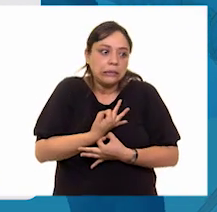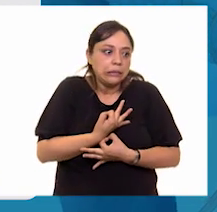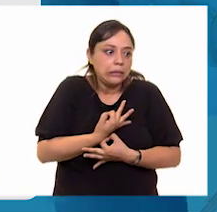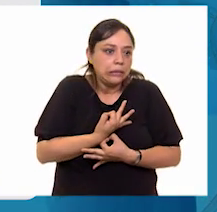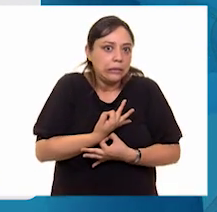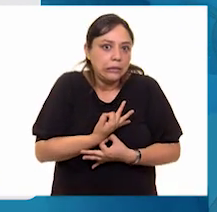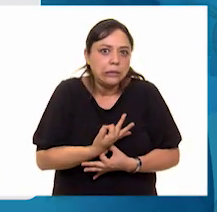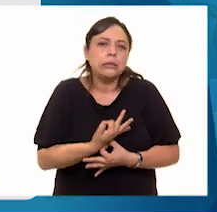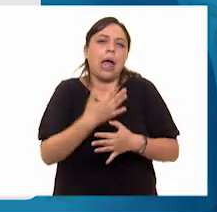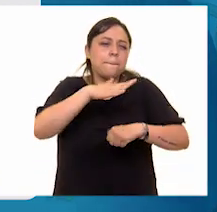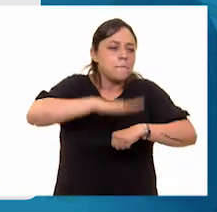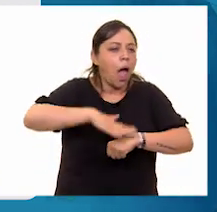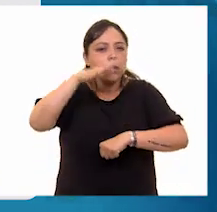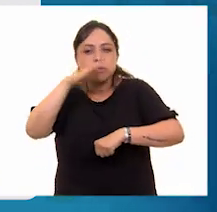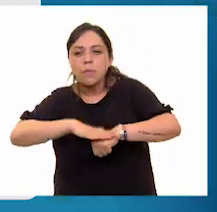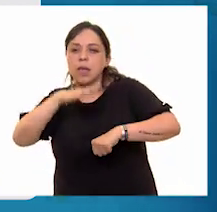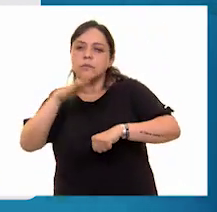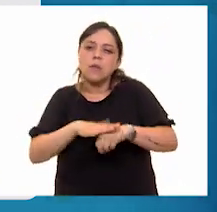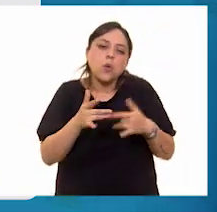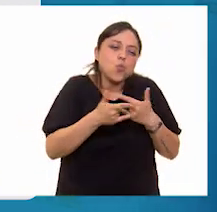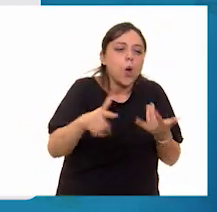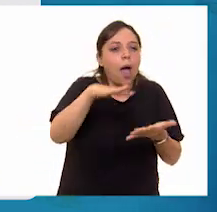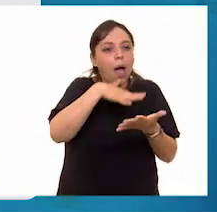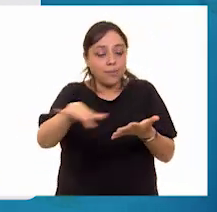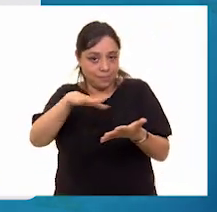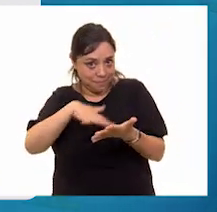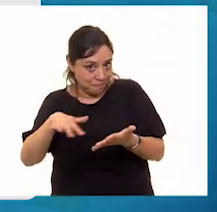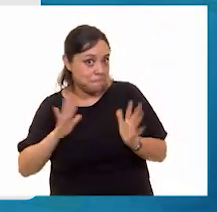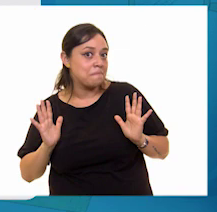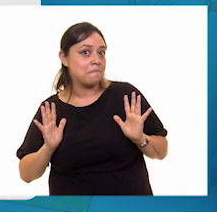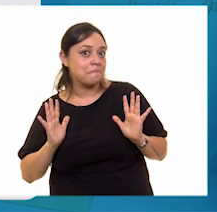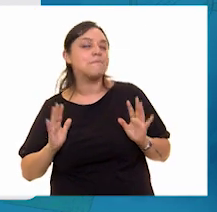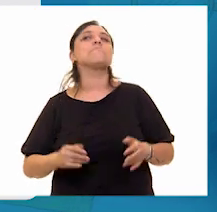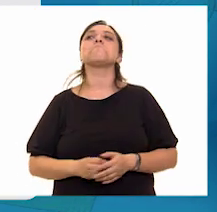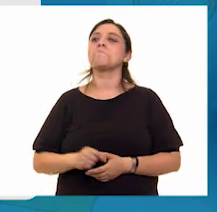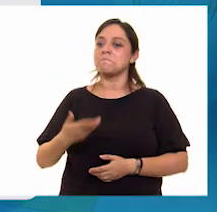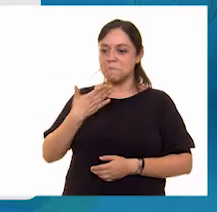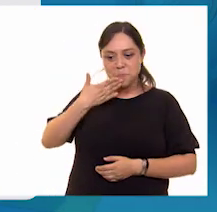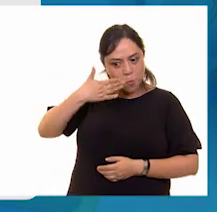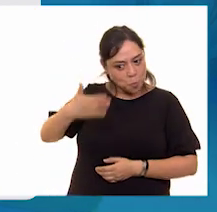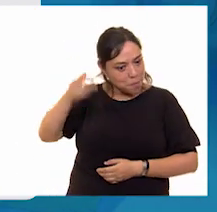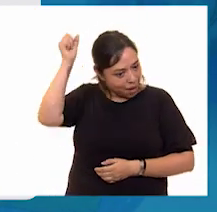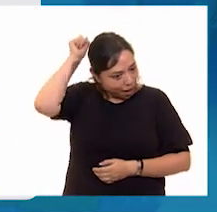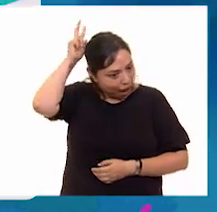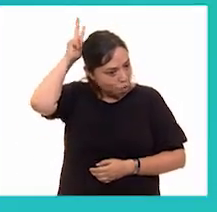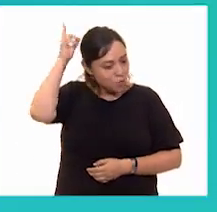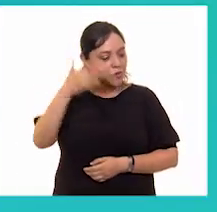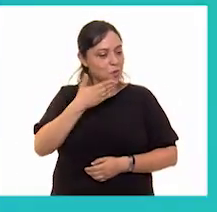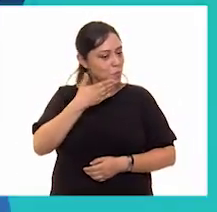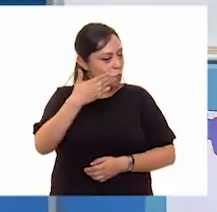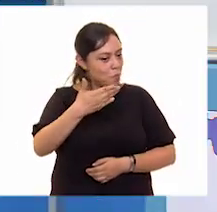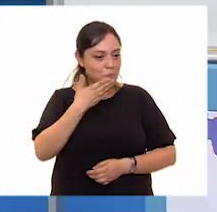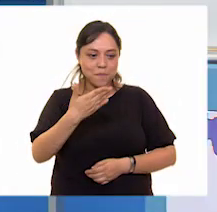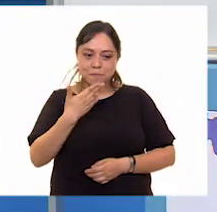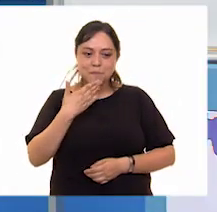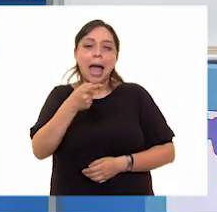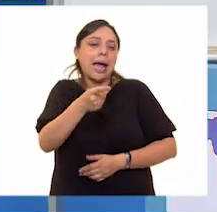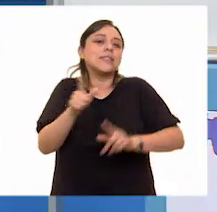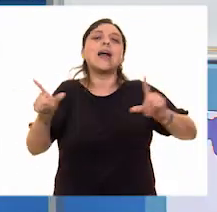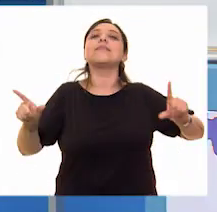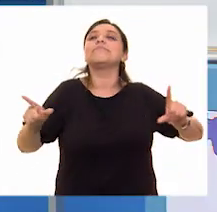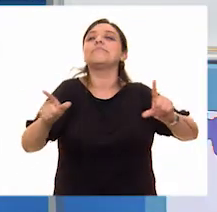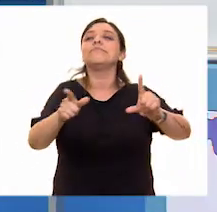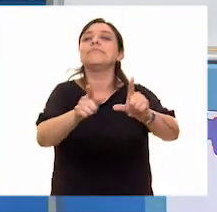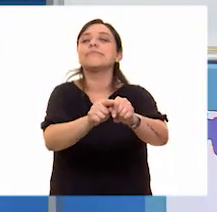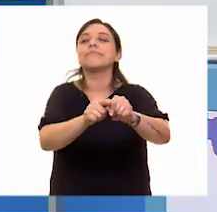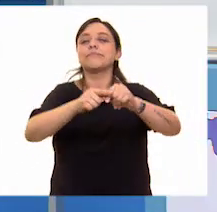más de sus cuentos. Pues está perfecto, Raulito. Quedó muy bien para darle cierre a la